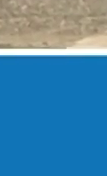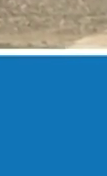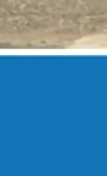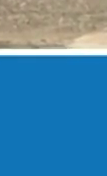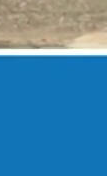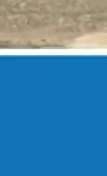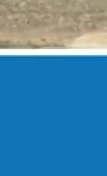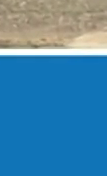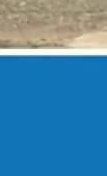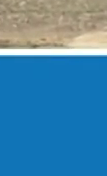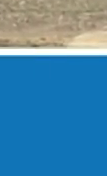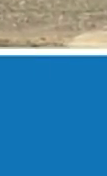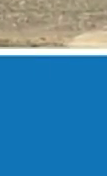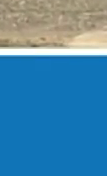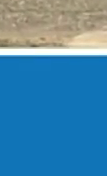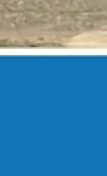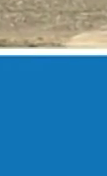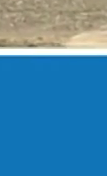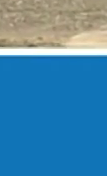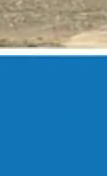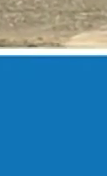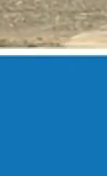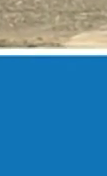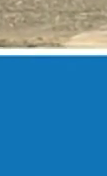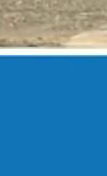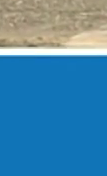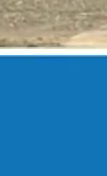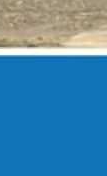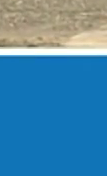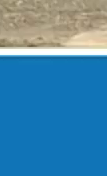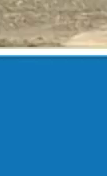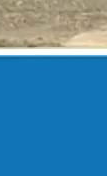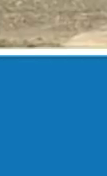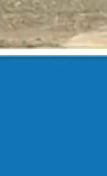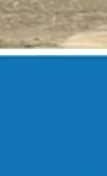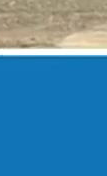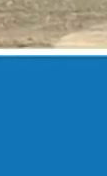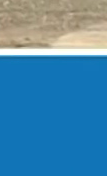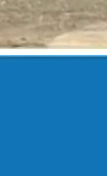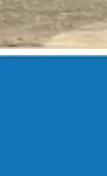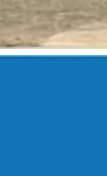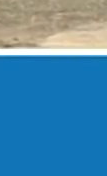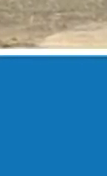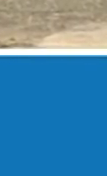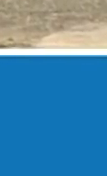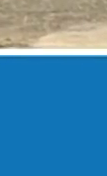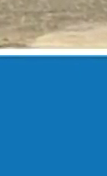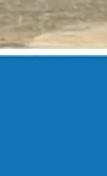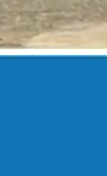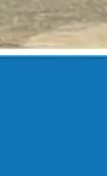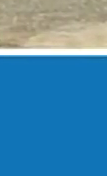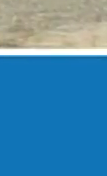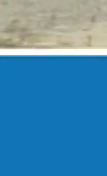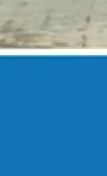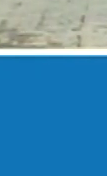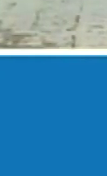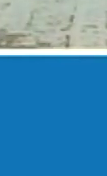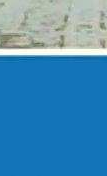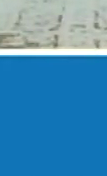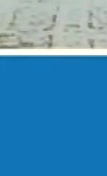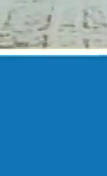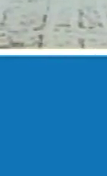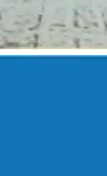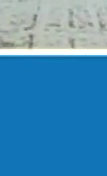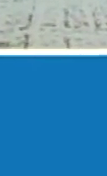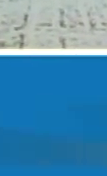el milagro agrícola del siglo 21 venezuela tiene que convertirse por esfuerzo propio por